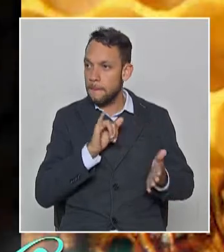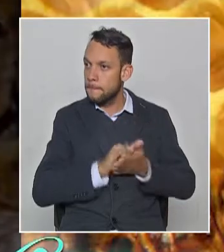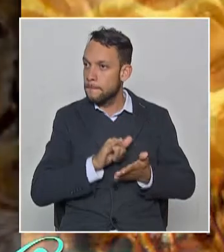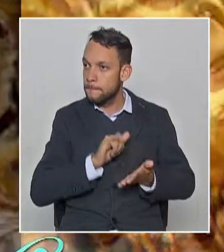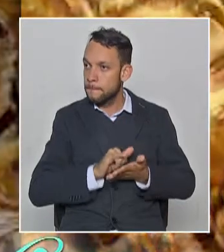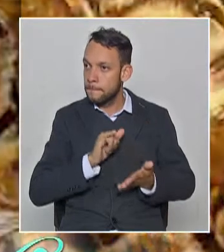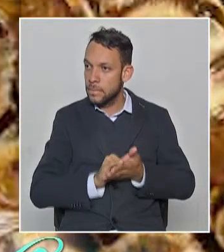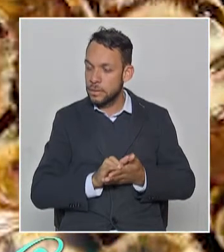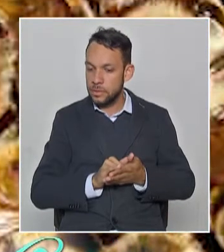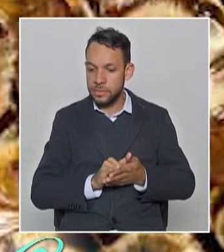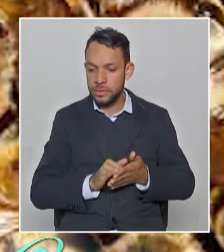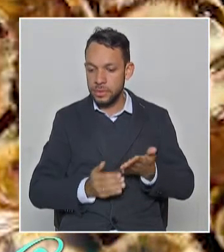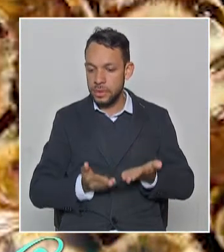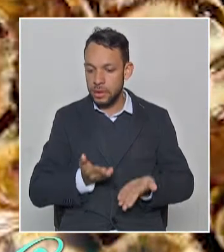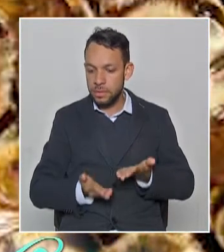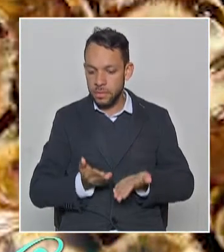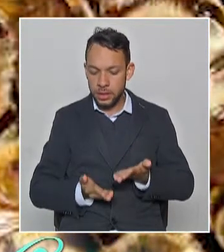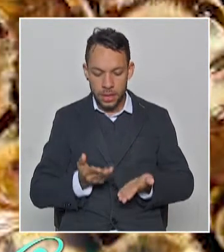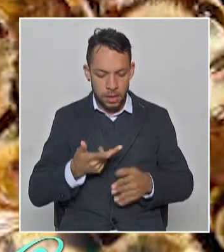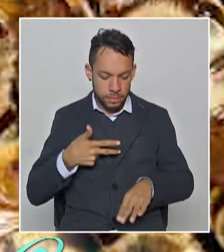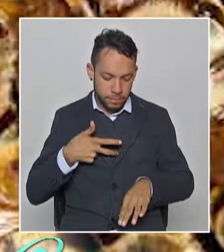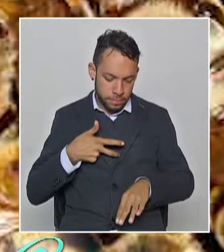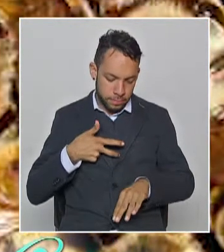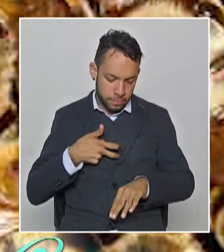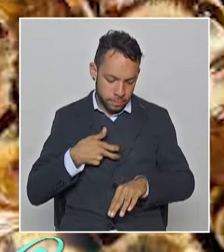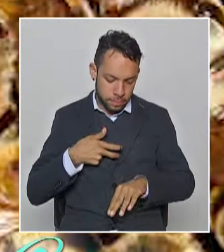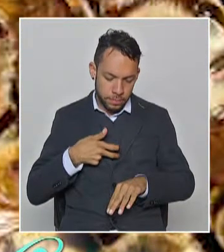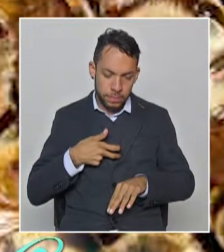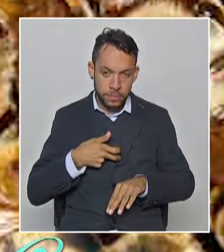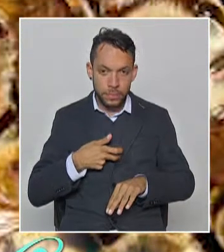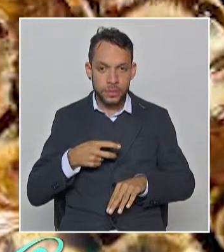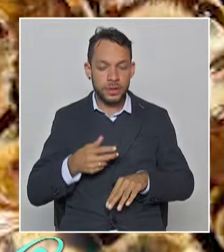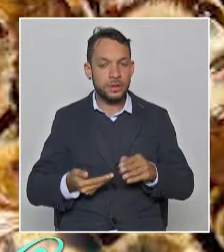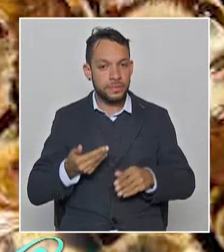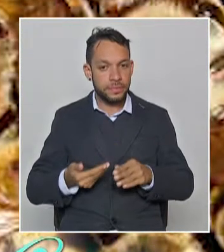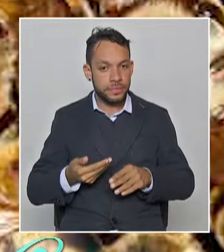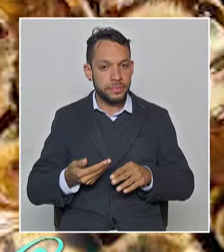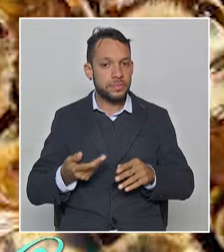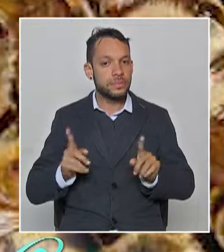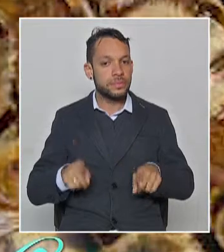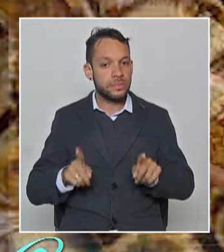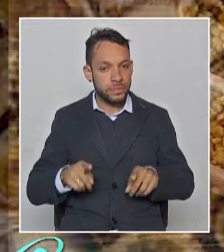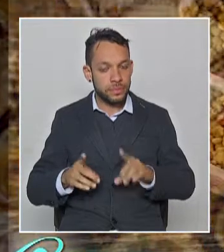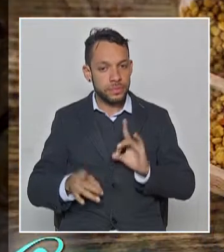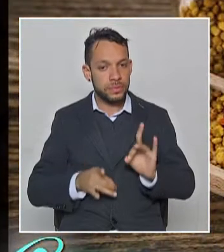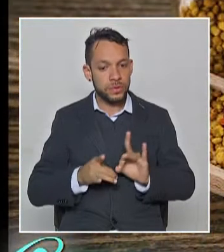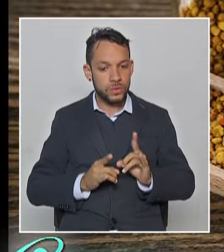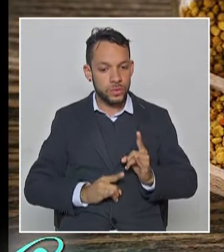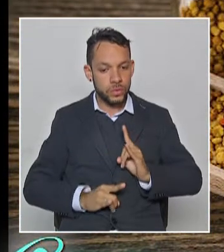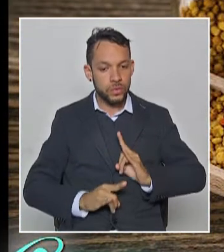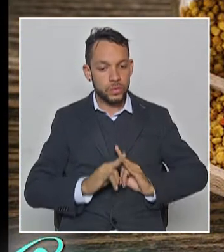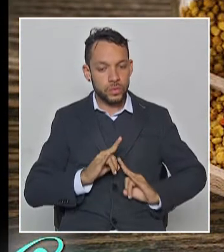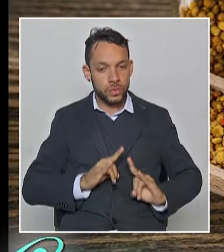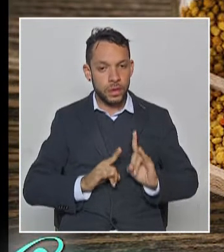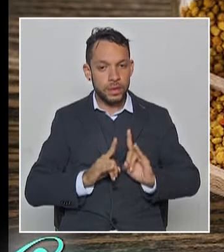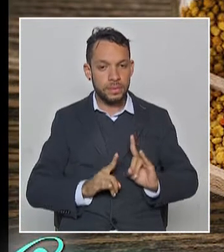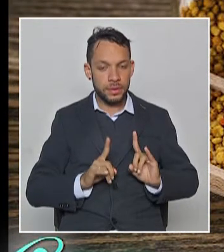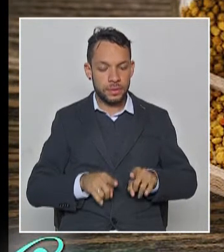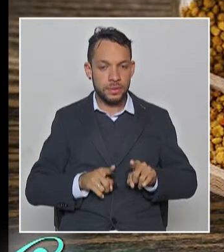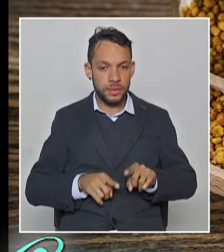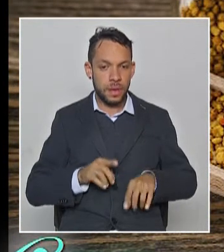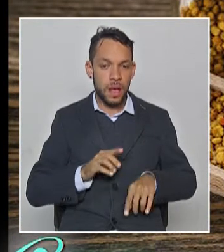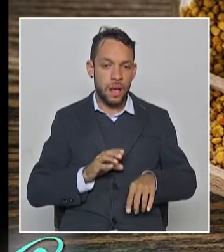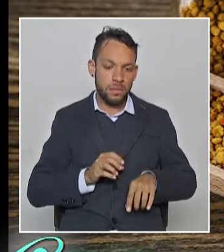pitoxina inyectable, dependiendo de la fase donde esté, la pitoxina genera también ese escozor y genera también un poco